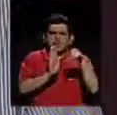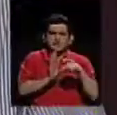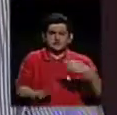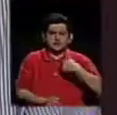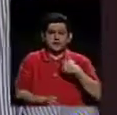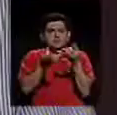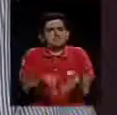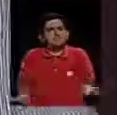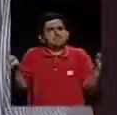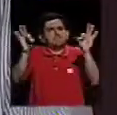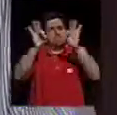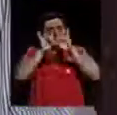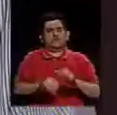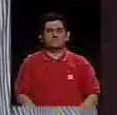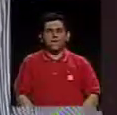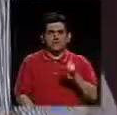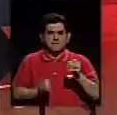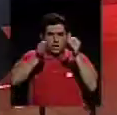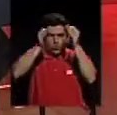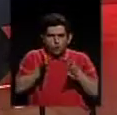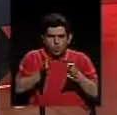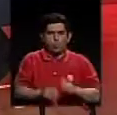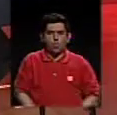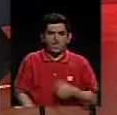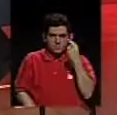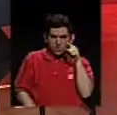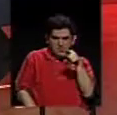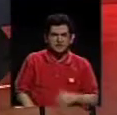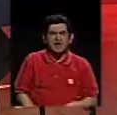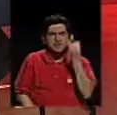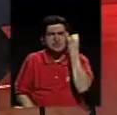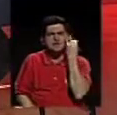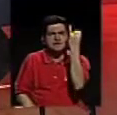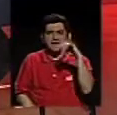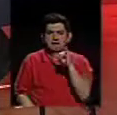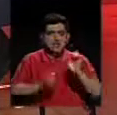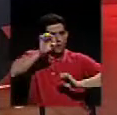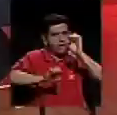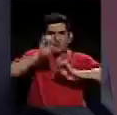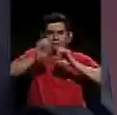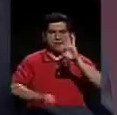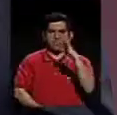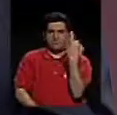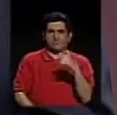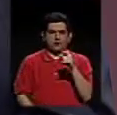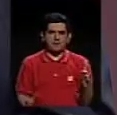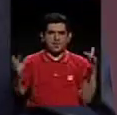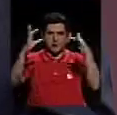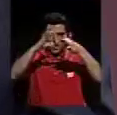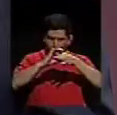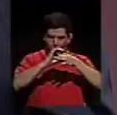muy importante saber que si un juez constitucional tiene que interpretar esos espíritus, también tiene que valorar la forma en que va a